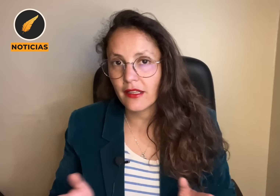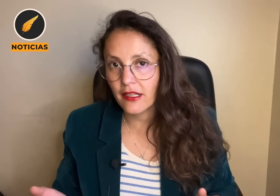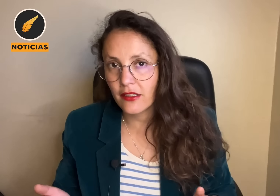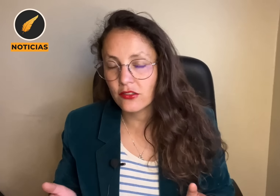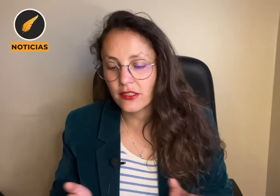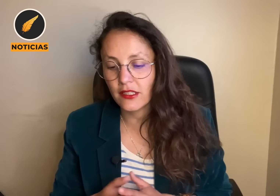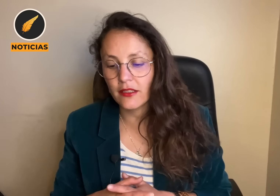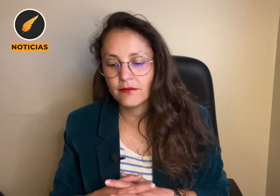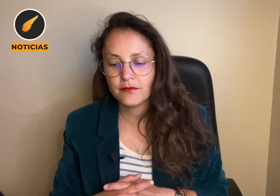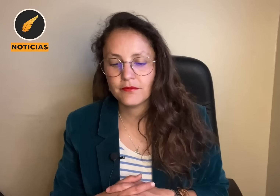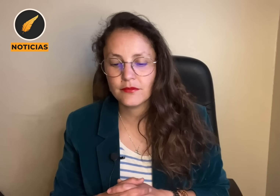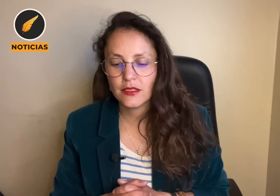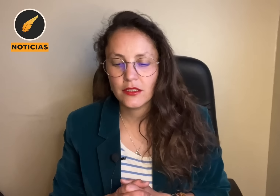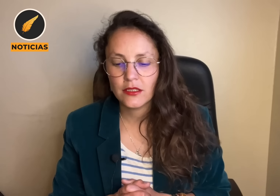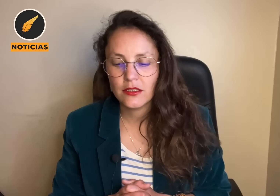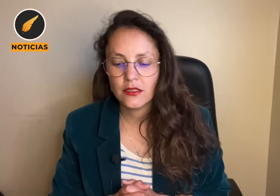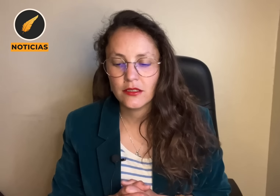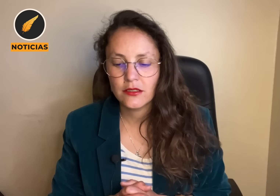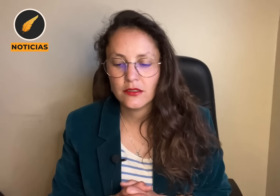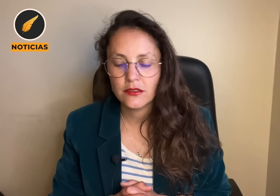quería dejar de contestar.